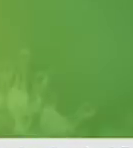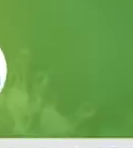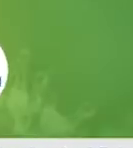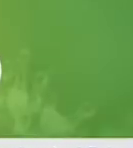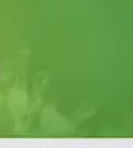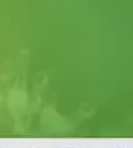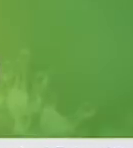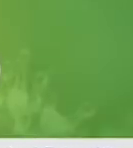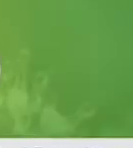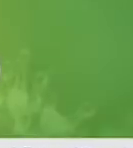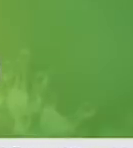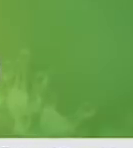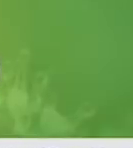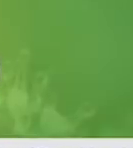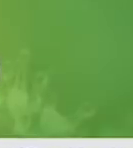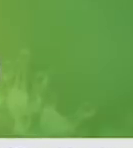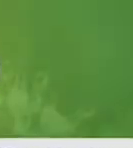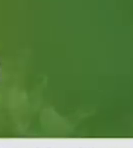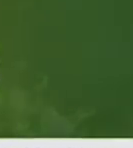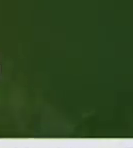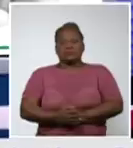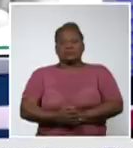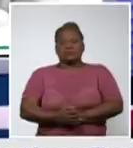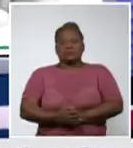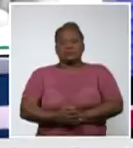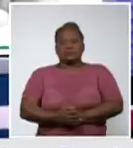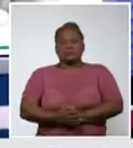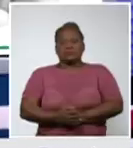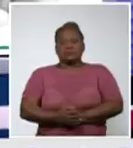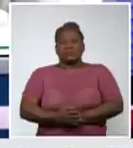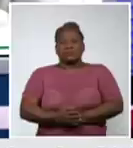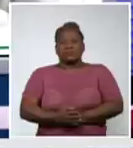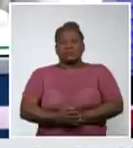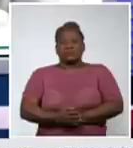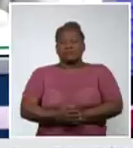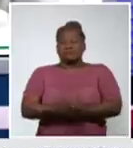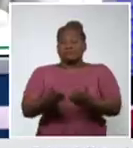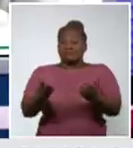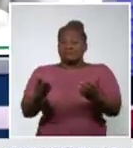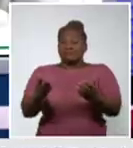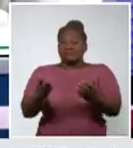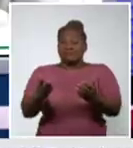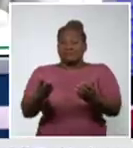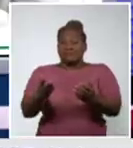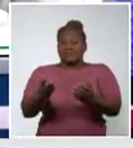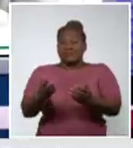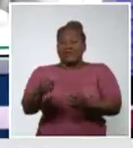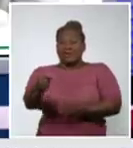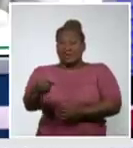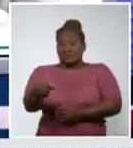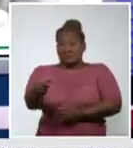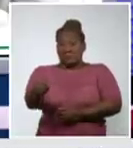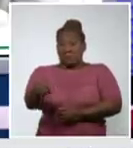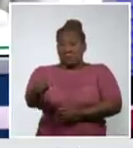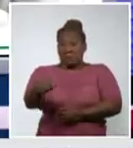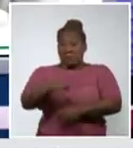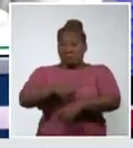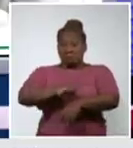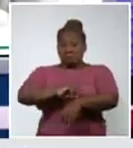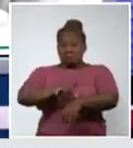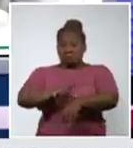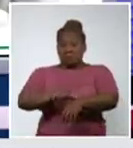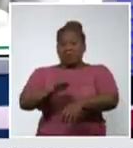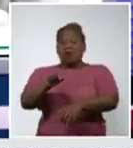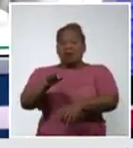Pesquisador virtual COVID-19. Y dentro de algunos instantes estaremos haciendo contacto